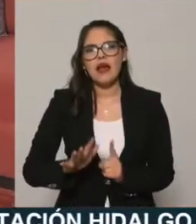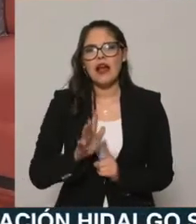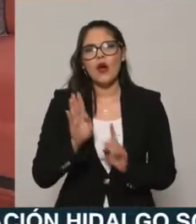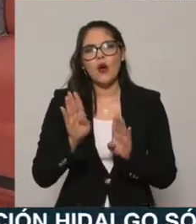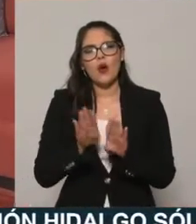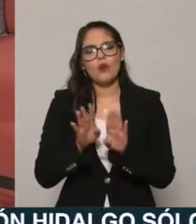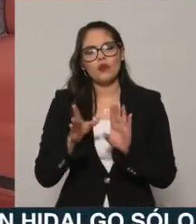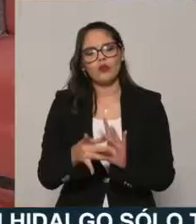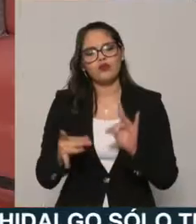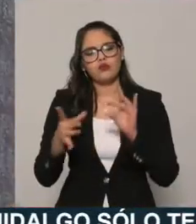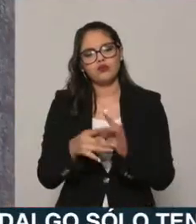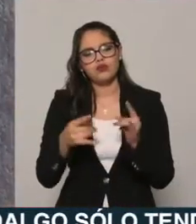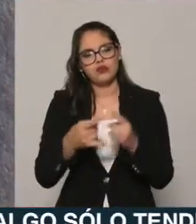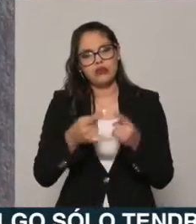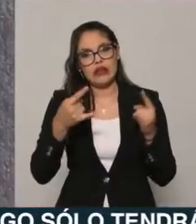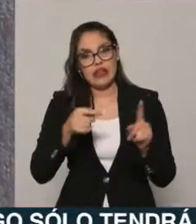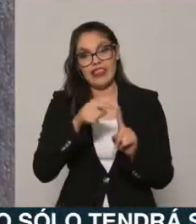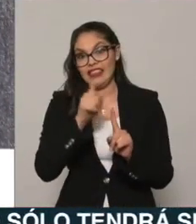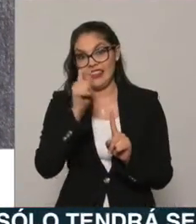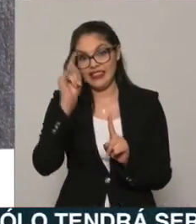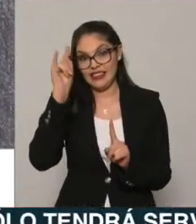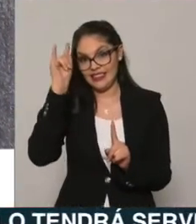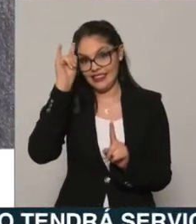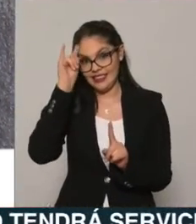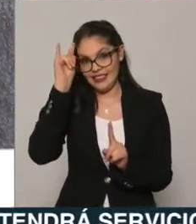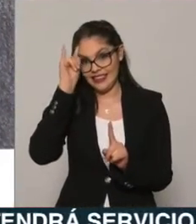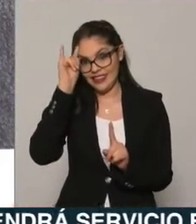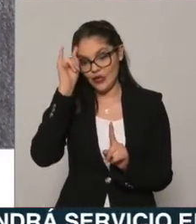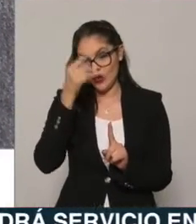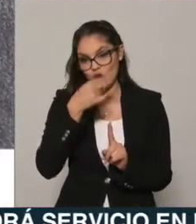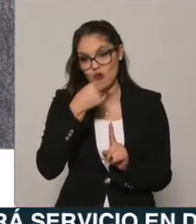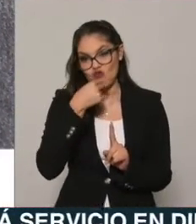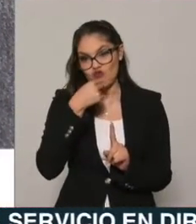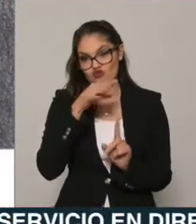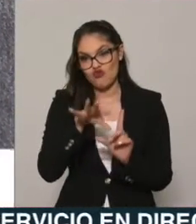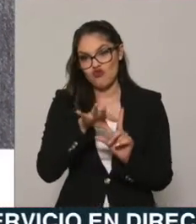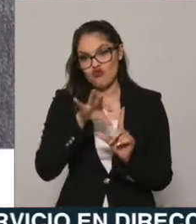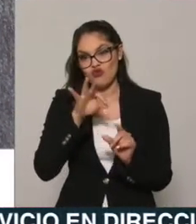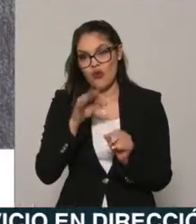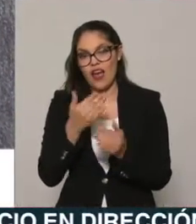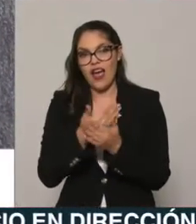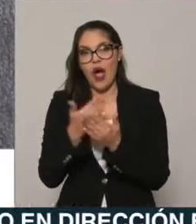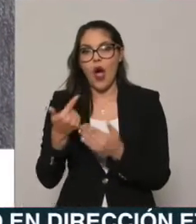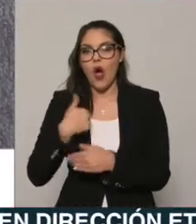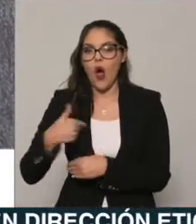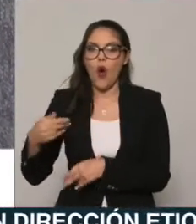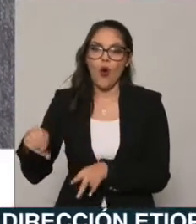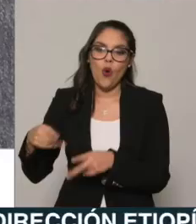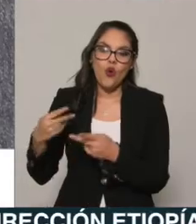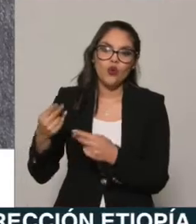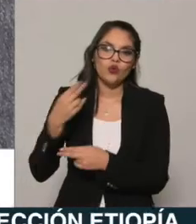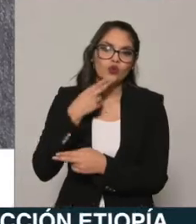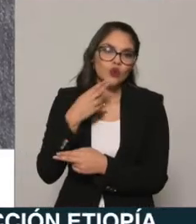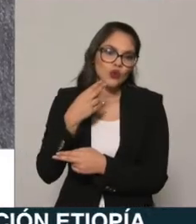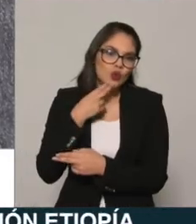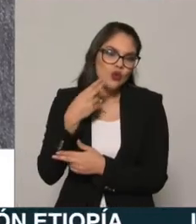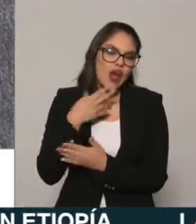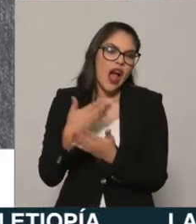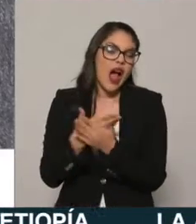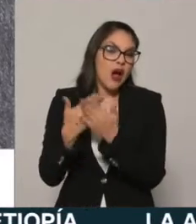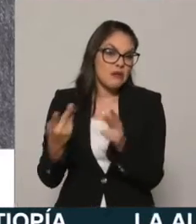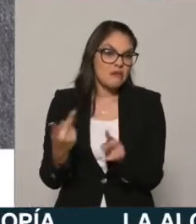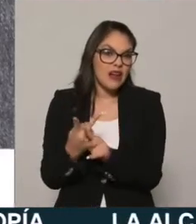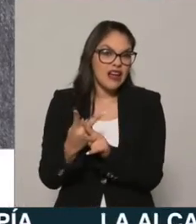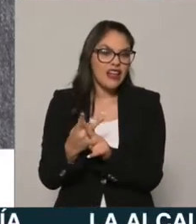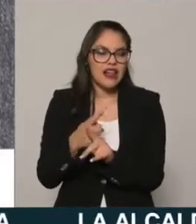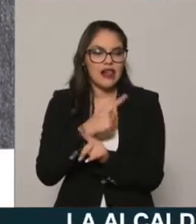nos relata cómo el diablo usa, digamos, el consumismo que tenemos en la actualidad para